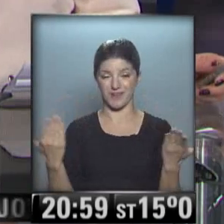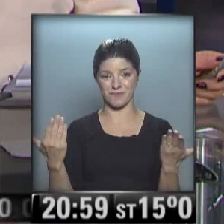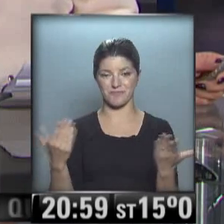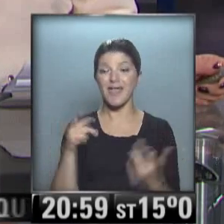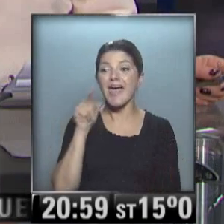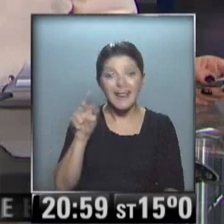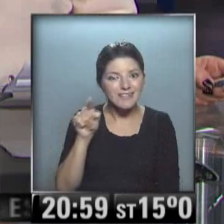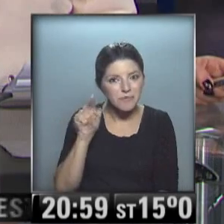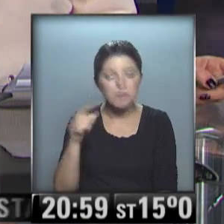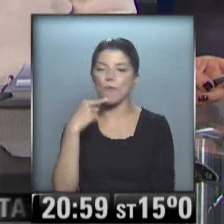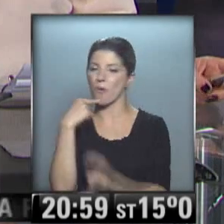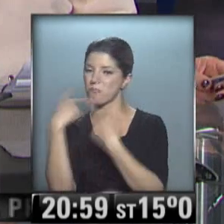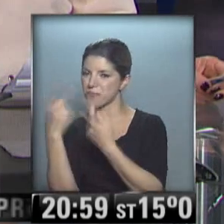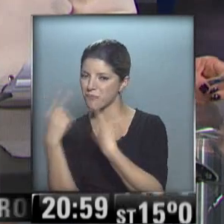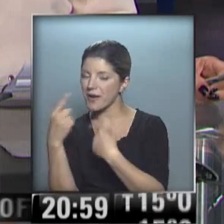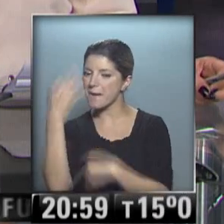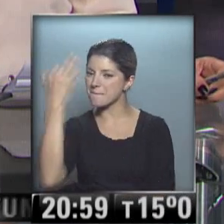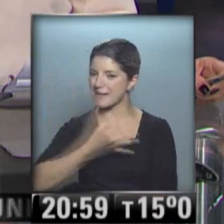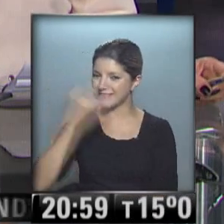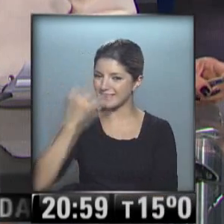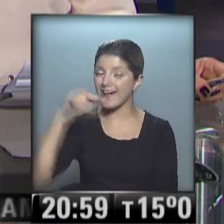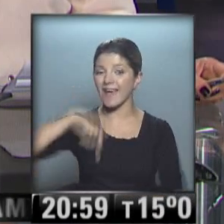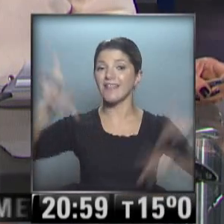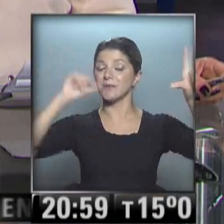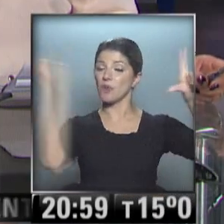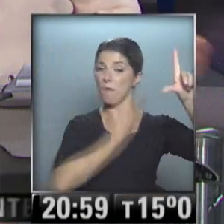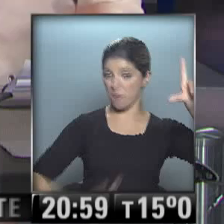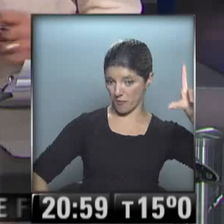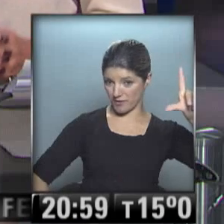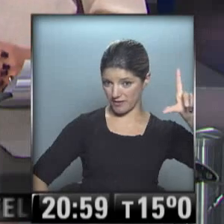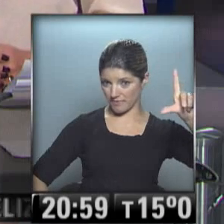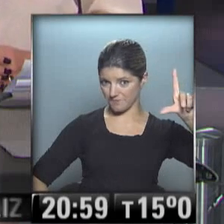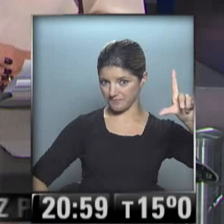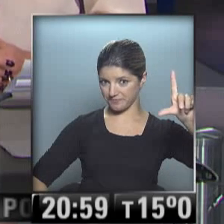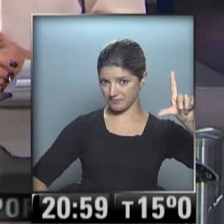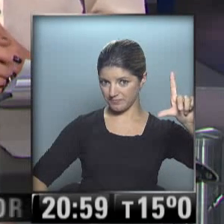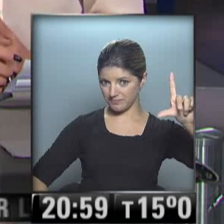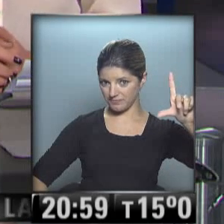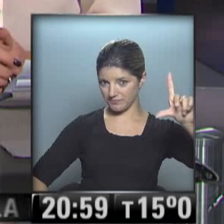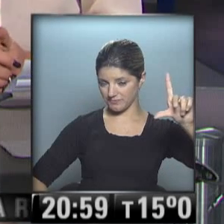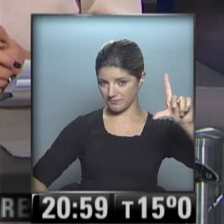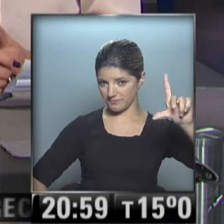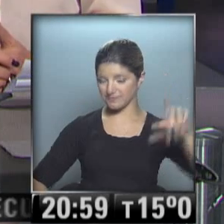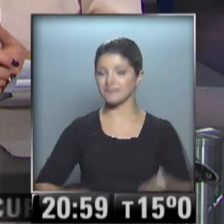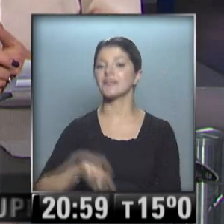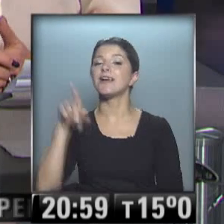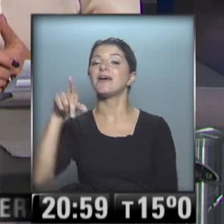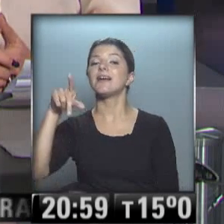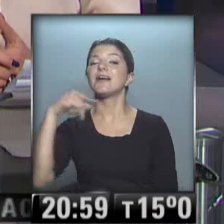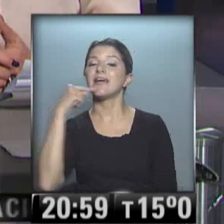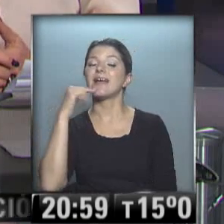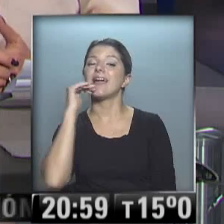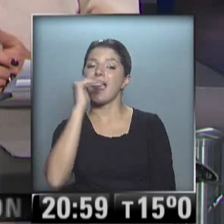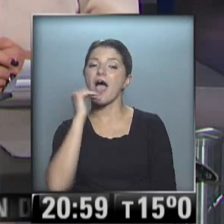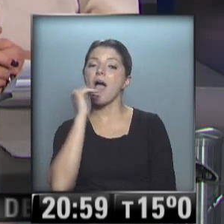ese reportaje exclusivo en la televisión pública en Visión 7, Estela de Carlotto le brinda